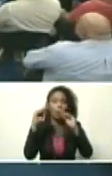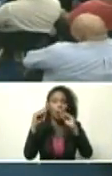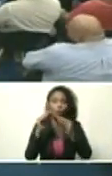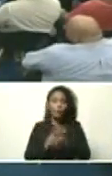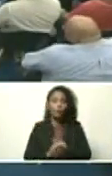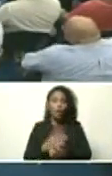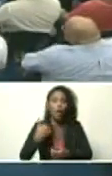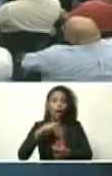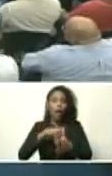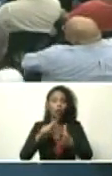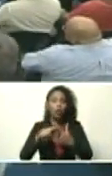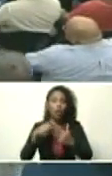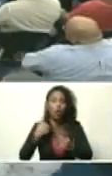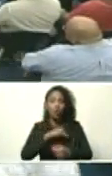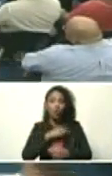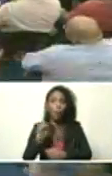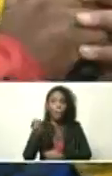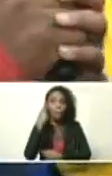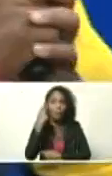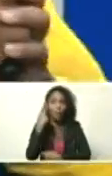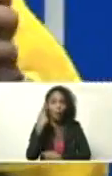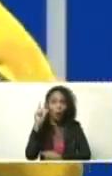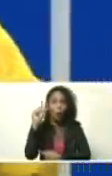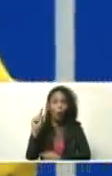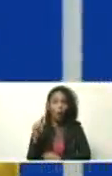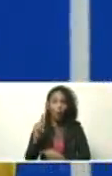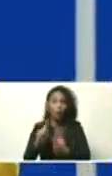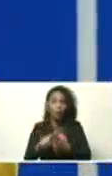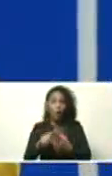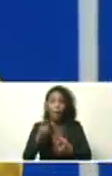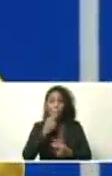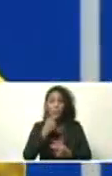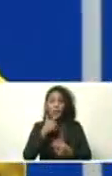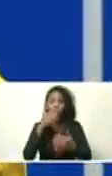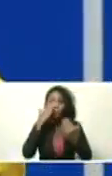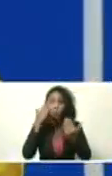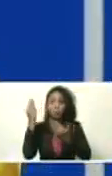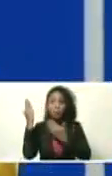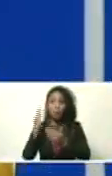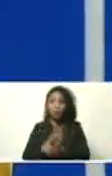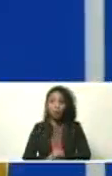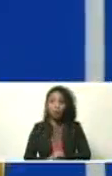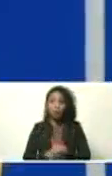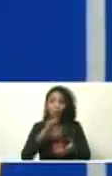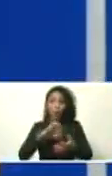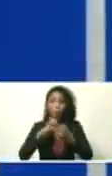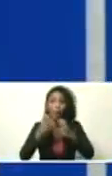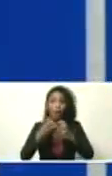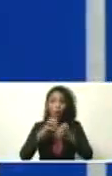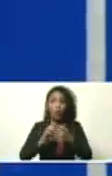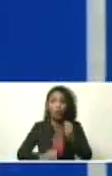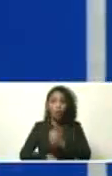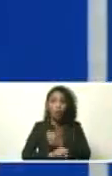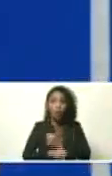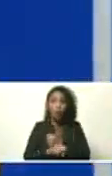presidente, nosotros, primero el bajo costo, lo segundo... Oye, qué bonito está esto, vale. Un balón... Es duro, es de fútbol